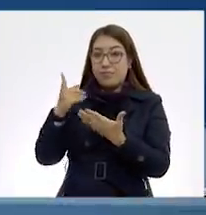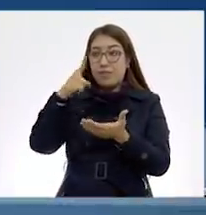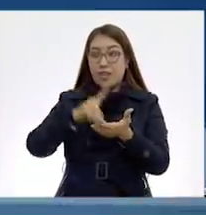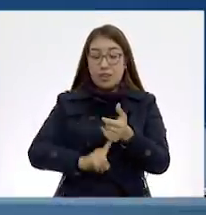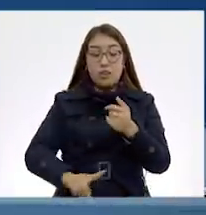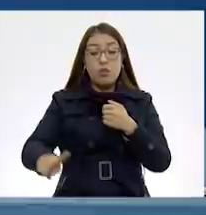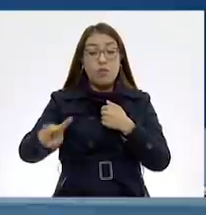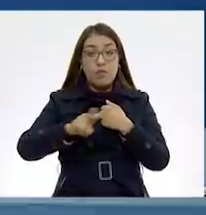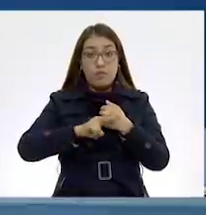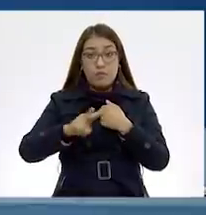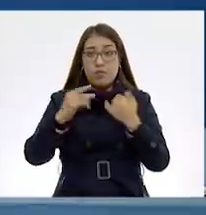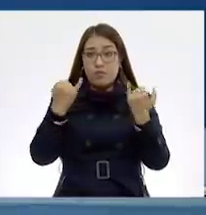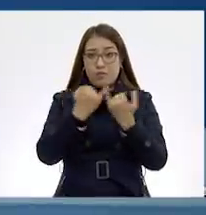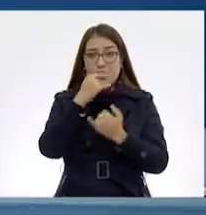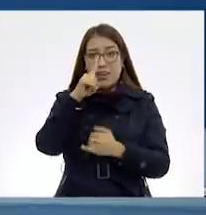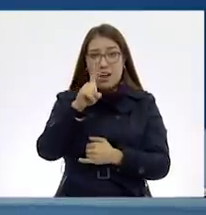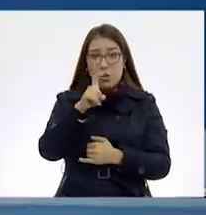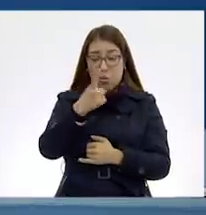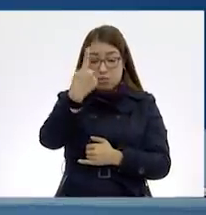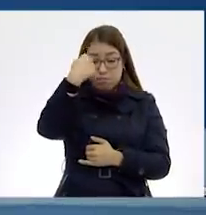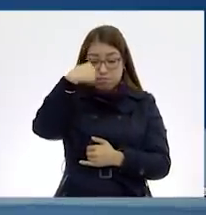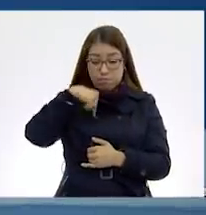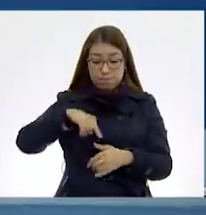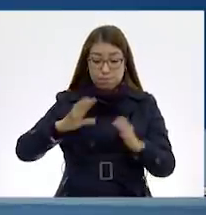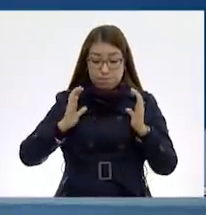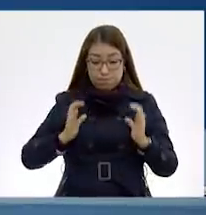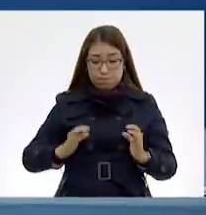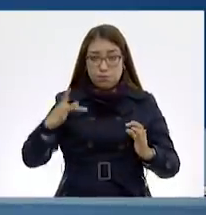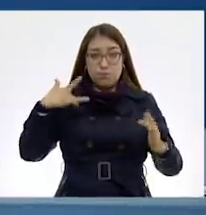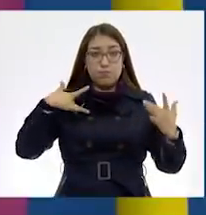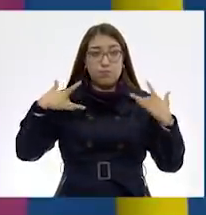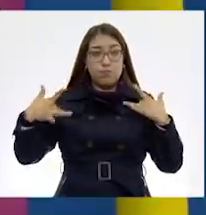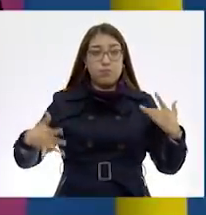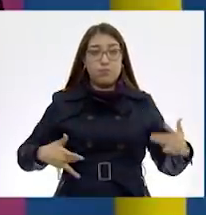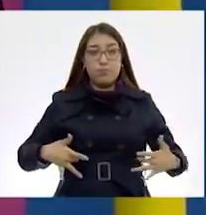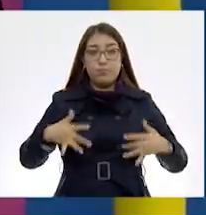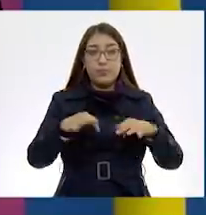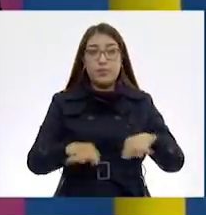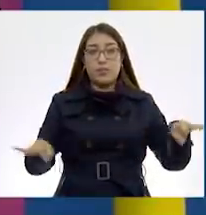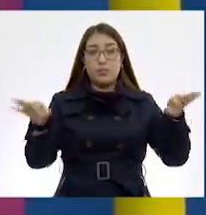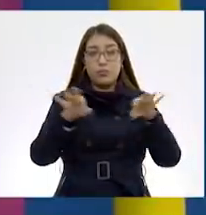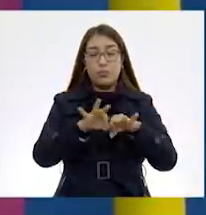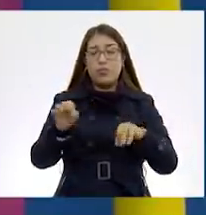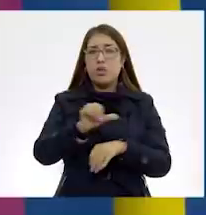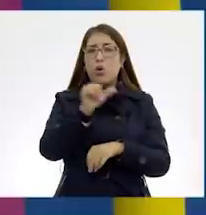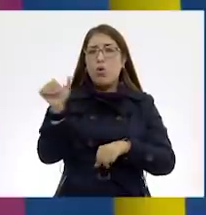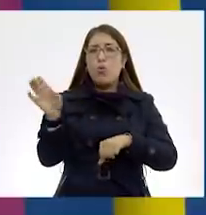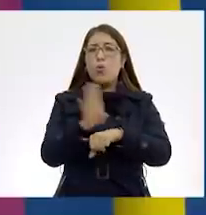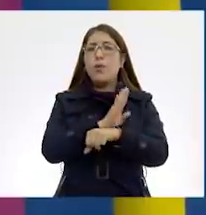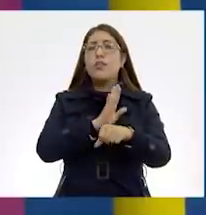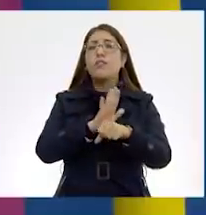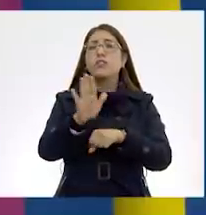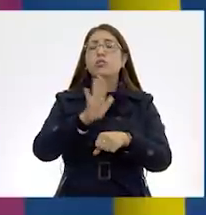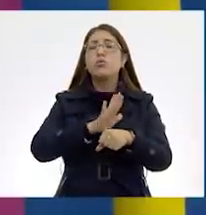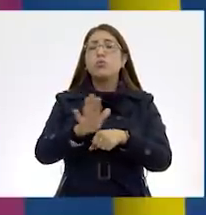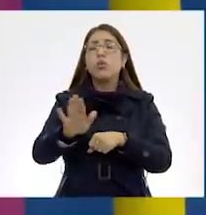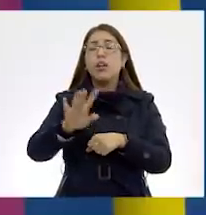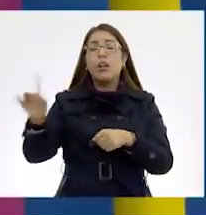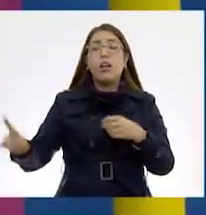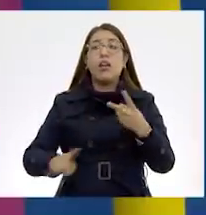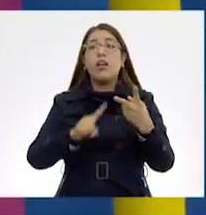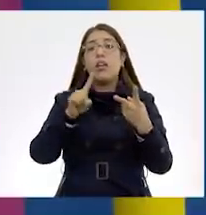y en los órganos vitales. Otros beneficios del agua para nuestro organismo incluyen el mantenimiento de la